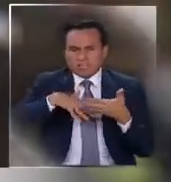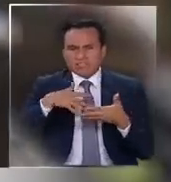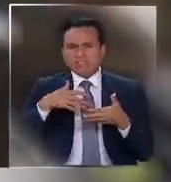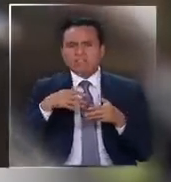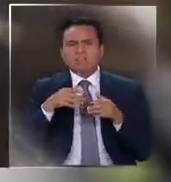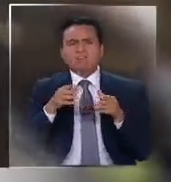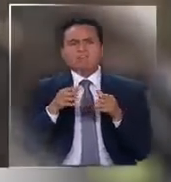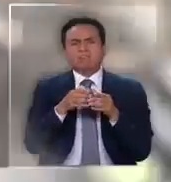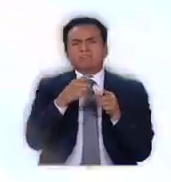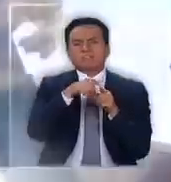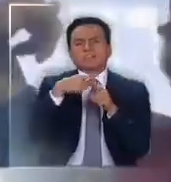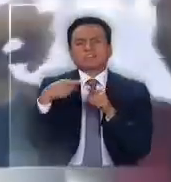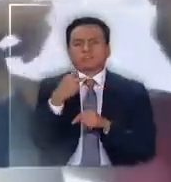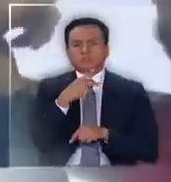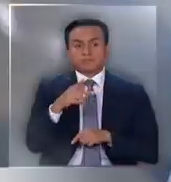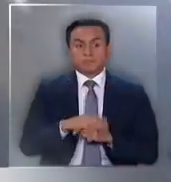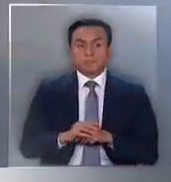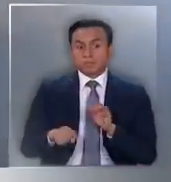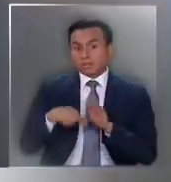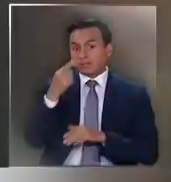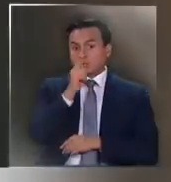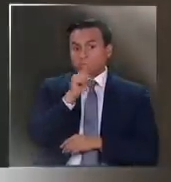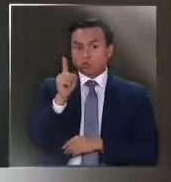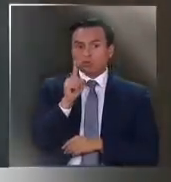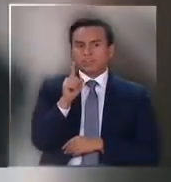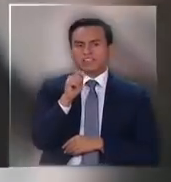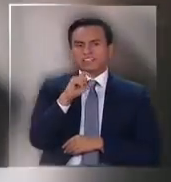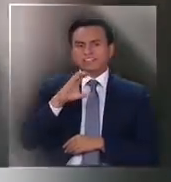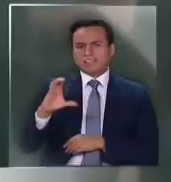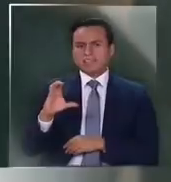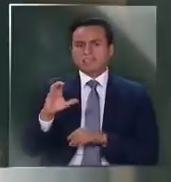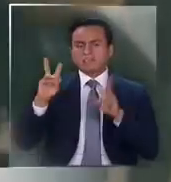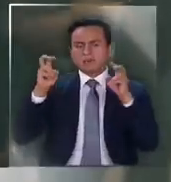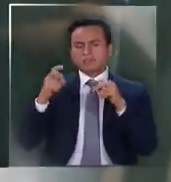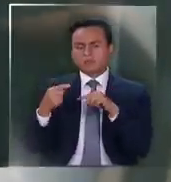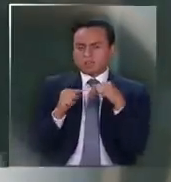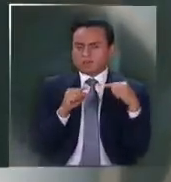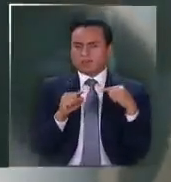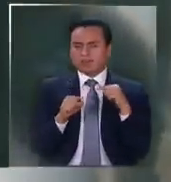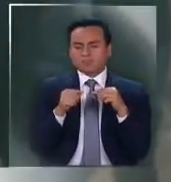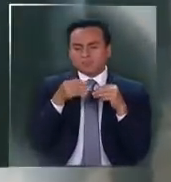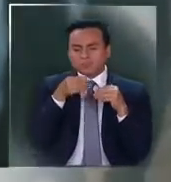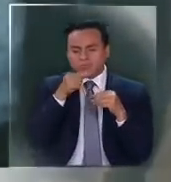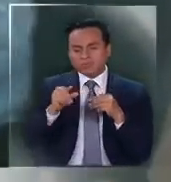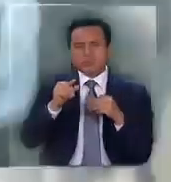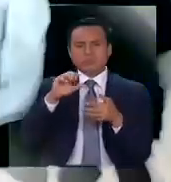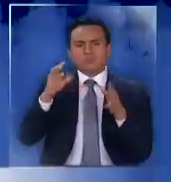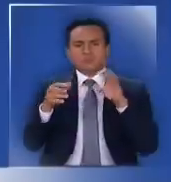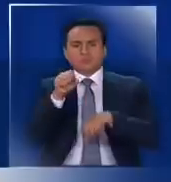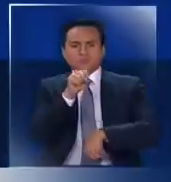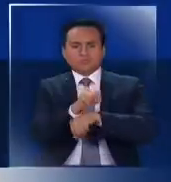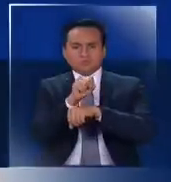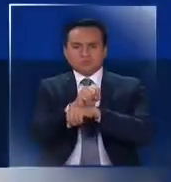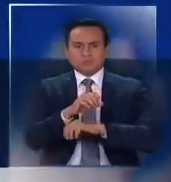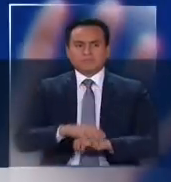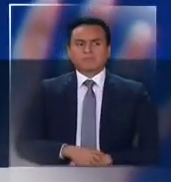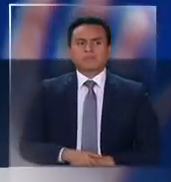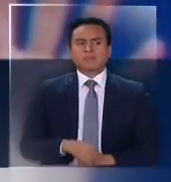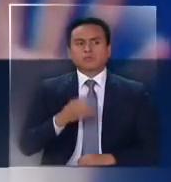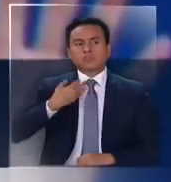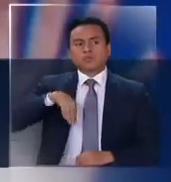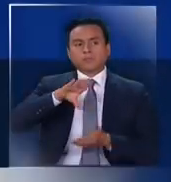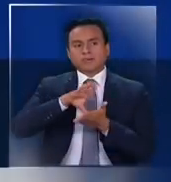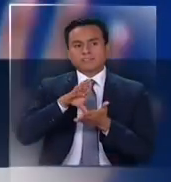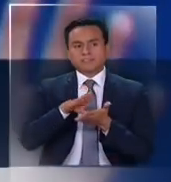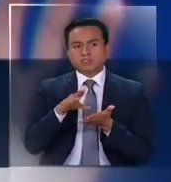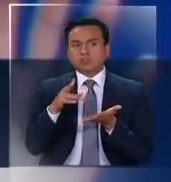la población de diversidad sexual. Pero no es la primera vez que TIC lanza un spot polémico a puertas de un torneo de fútbol. Our